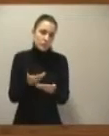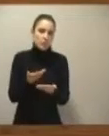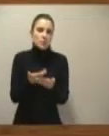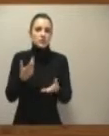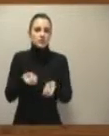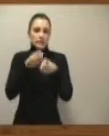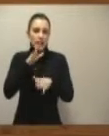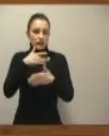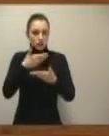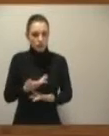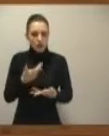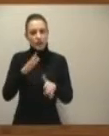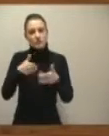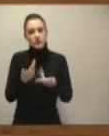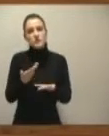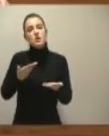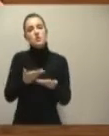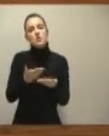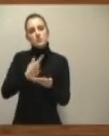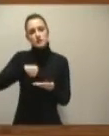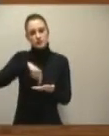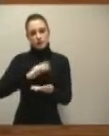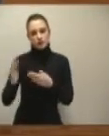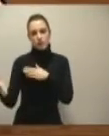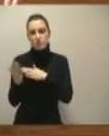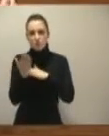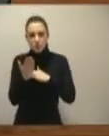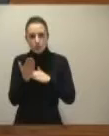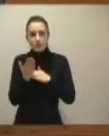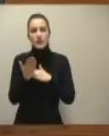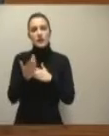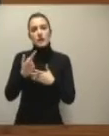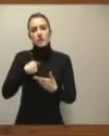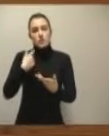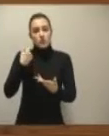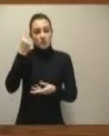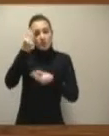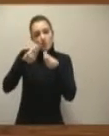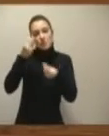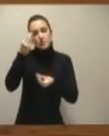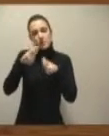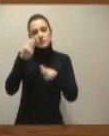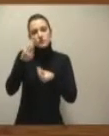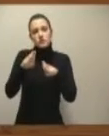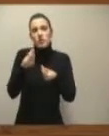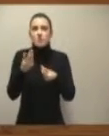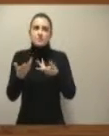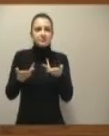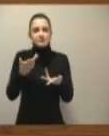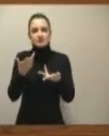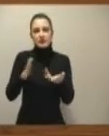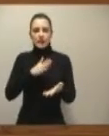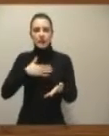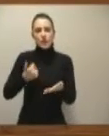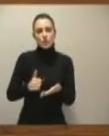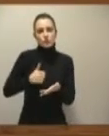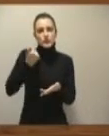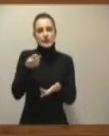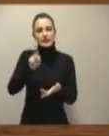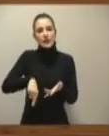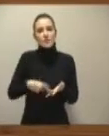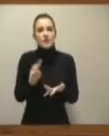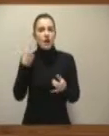definitiva, es una propuesta a la que ustedes nos traen que consideramos movida únicamente por un afán oportunista y electoralista,